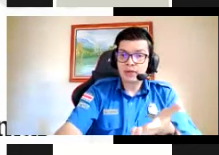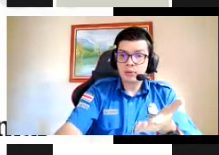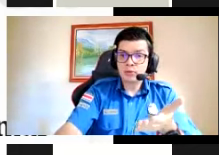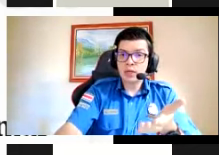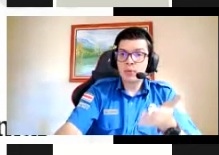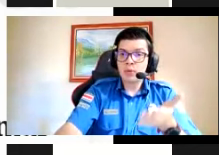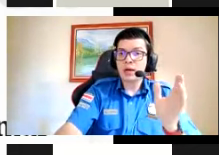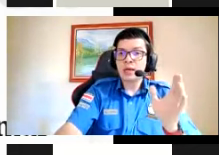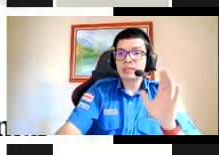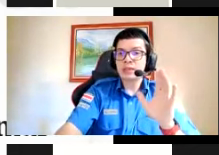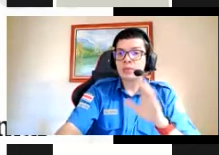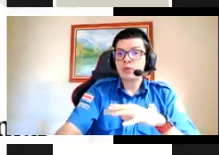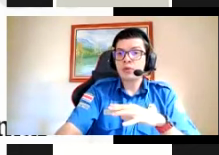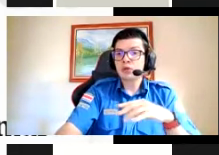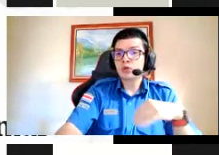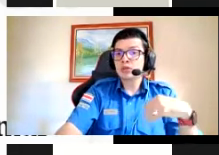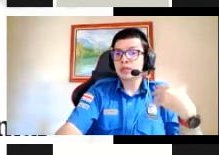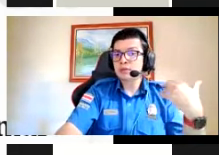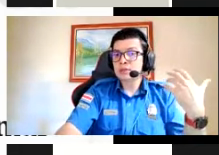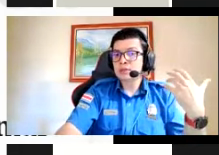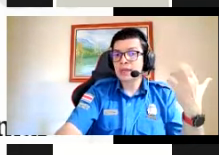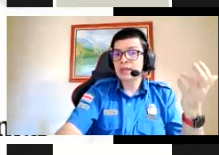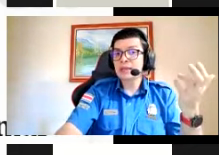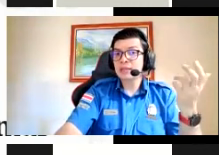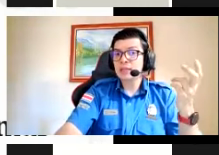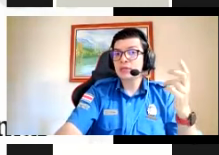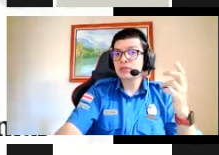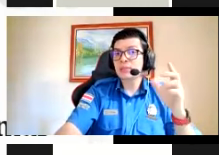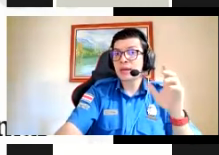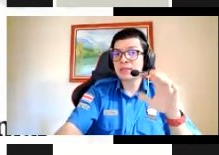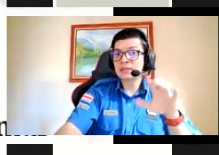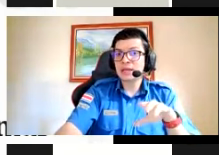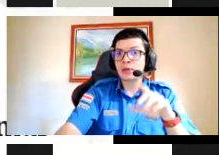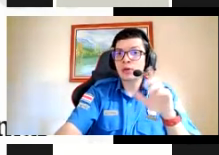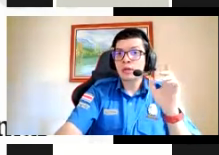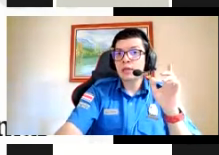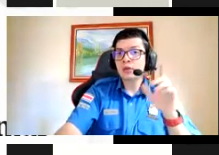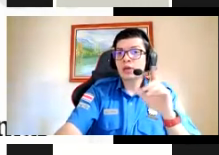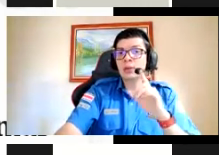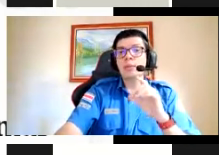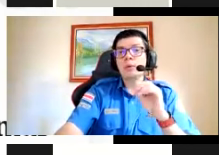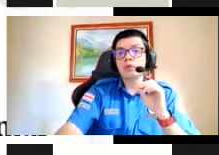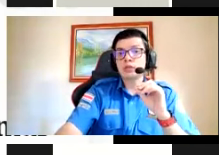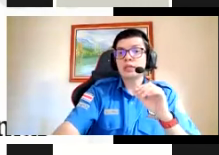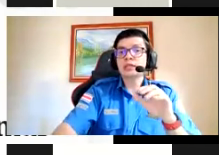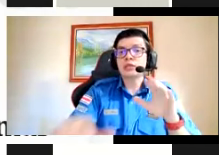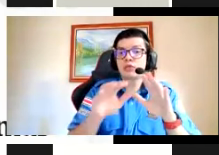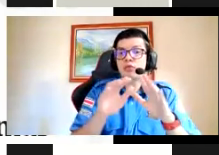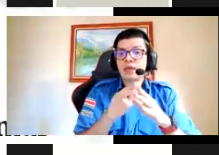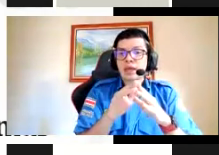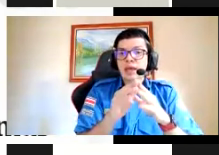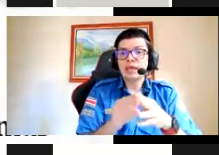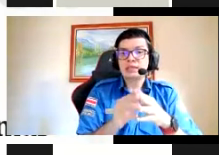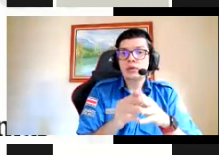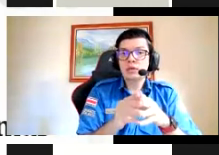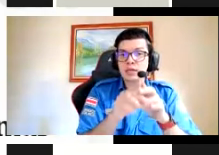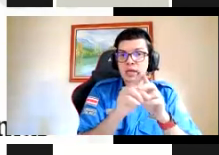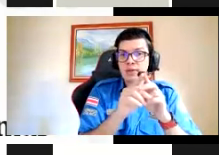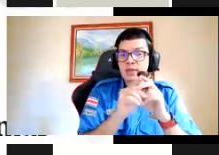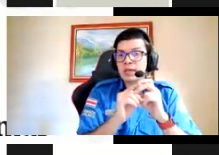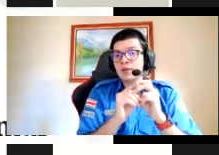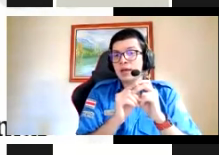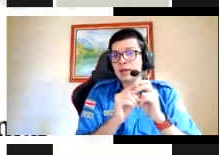Aquí vemos, por ejemplo, Arecep inmovilizó 230 cilindros en mal estado. Y algo que me llamó mucho la atención fue esta